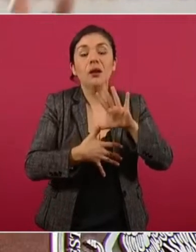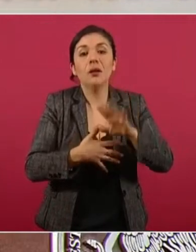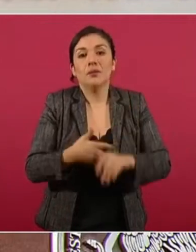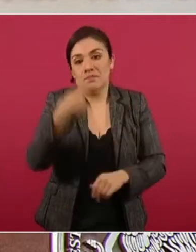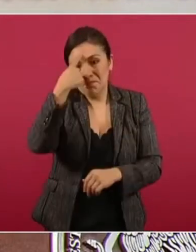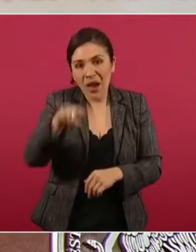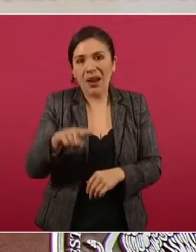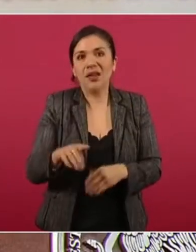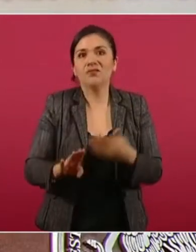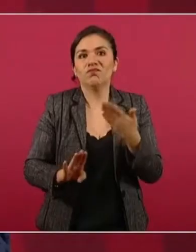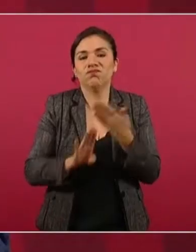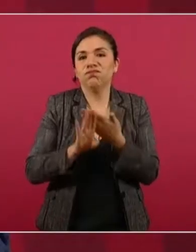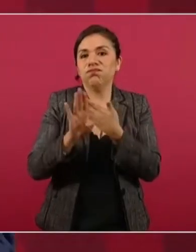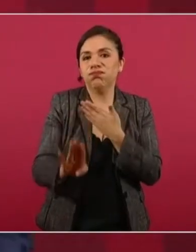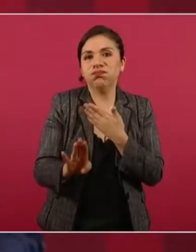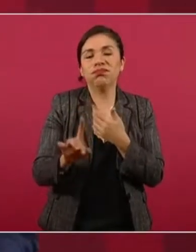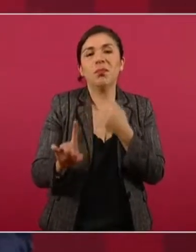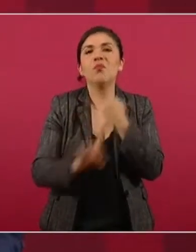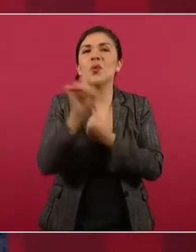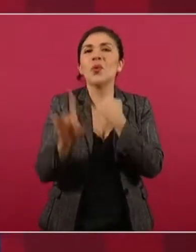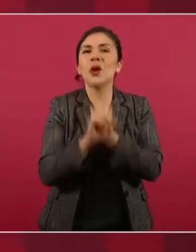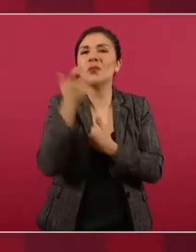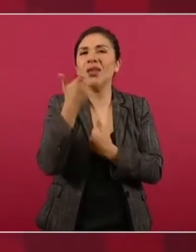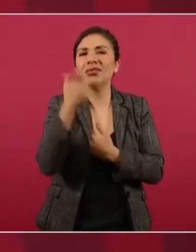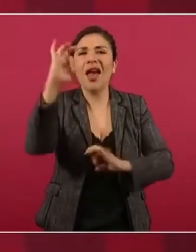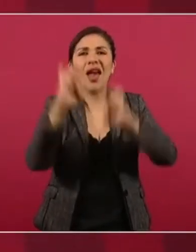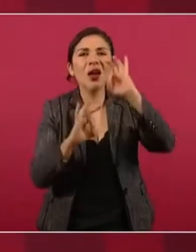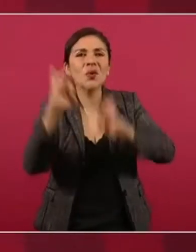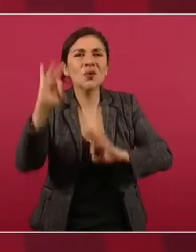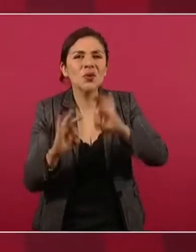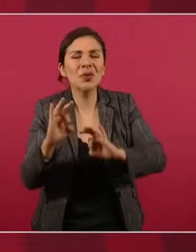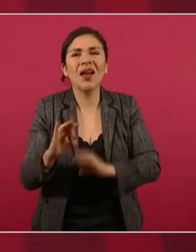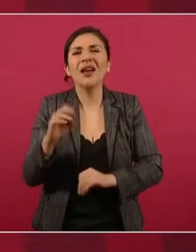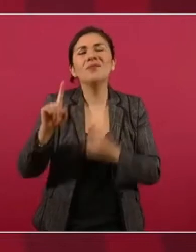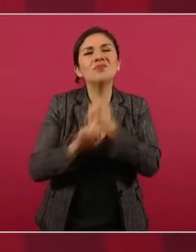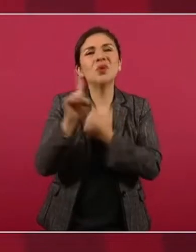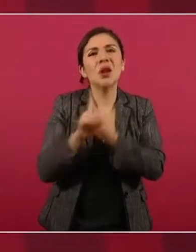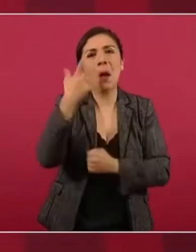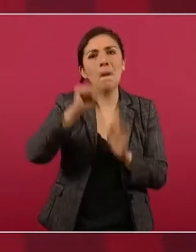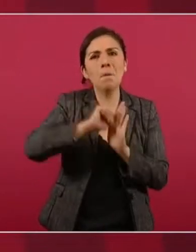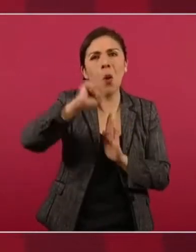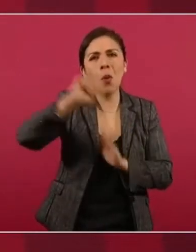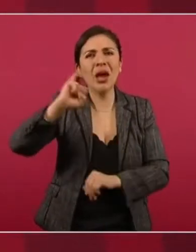para enfrentar la crisis económica y en especial la inflación.